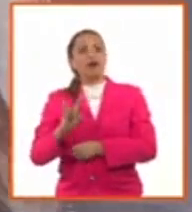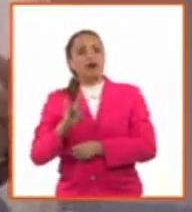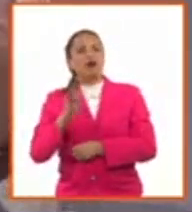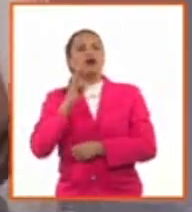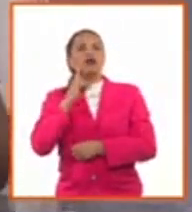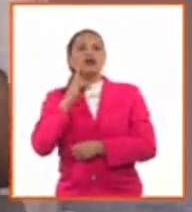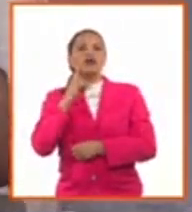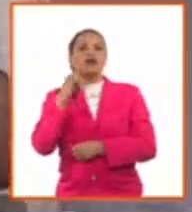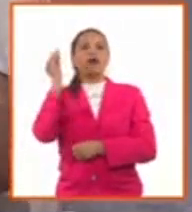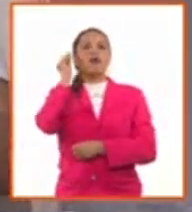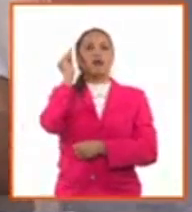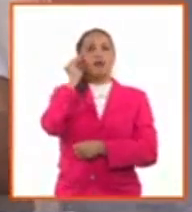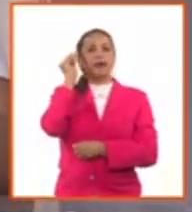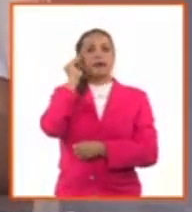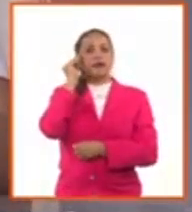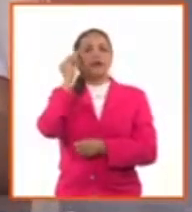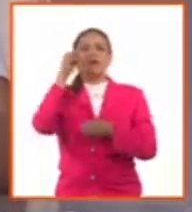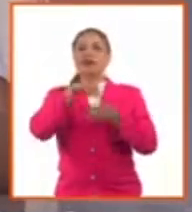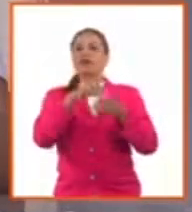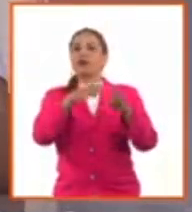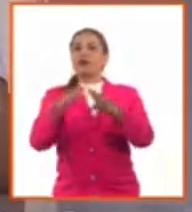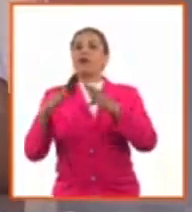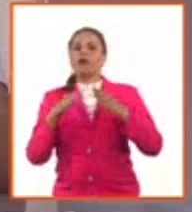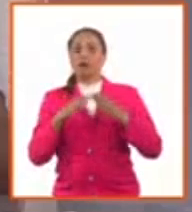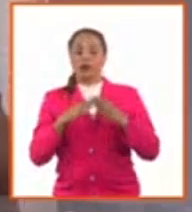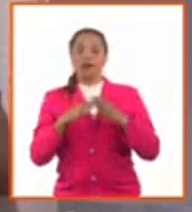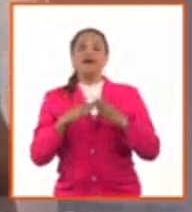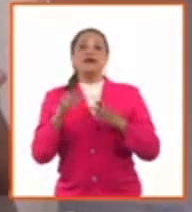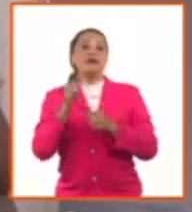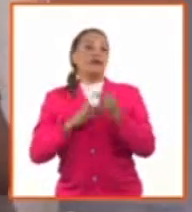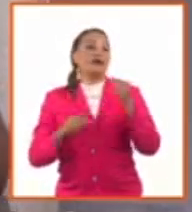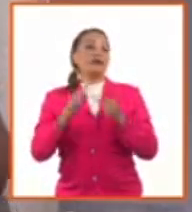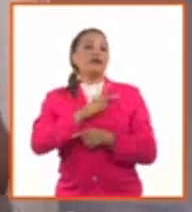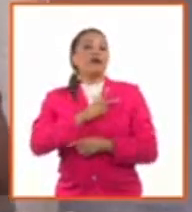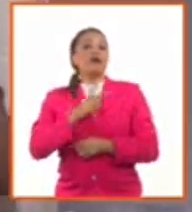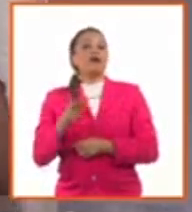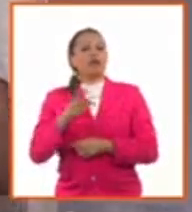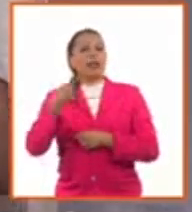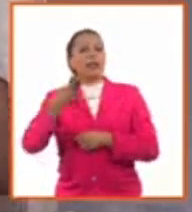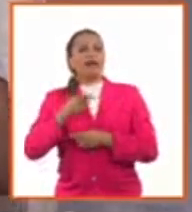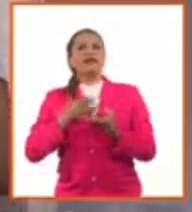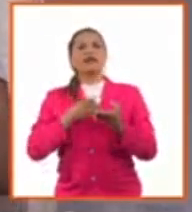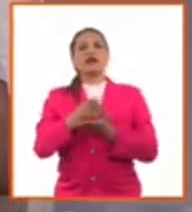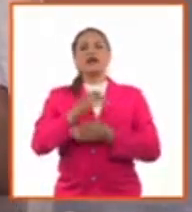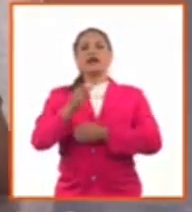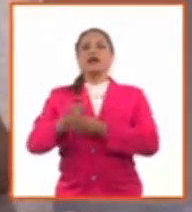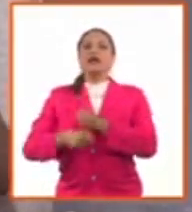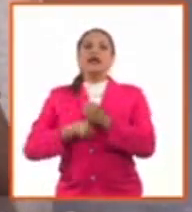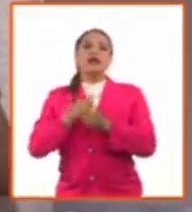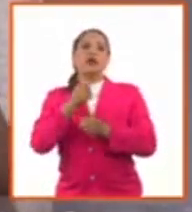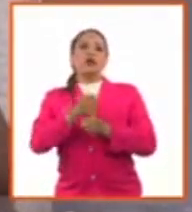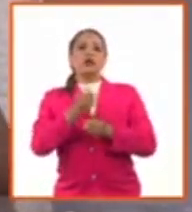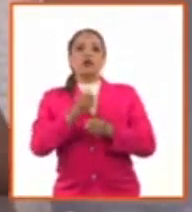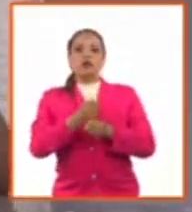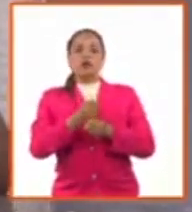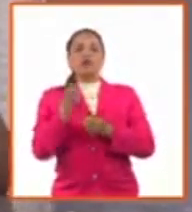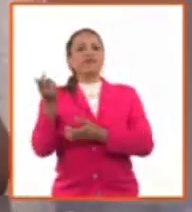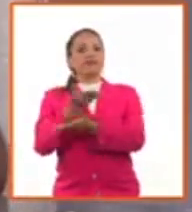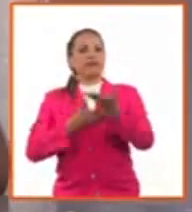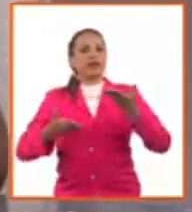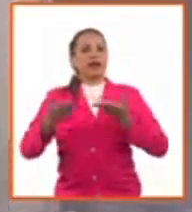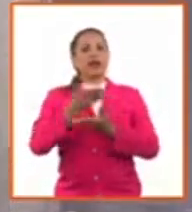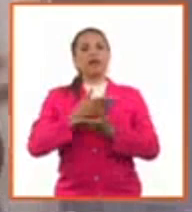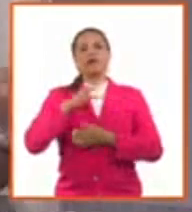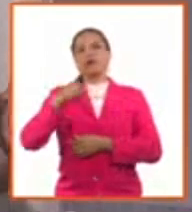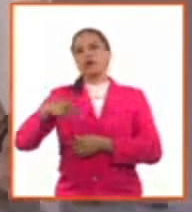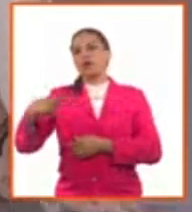ha marcado en nuestras comunidades, pero sobre todo ha marcado también en la voluntad de seguir siendo útil a nuestros estudiantes este